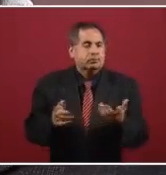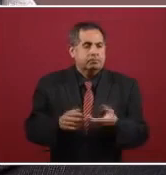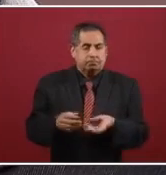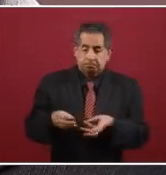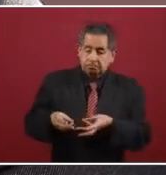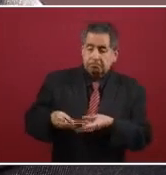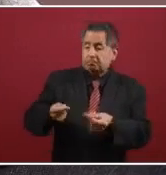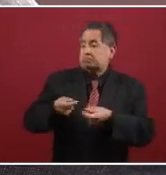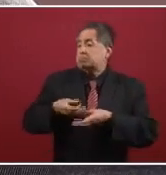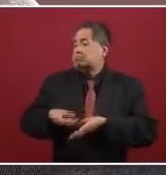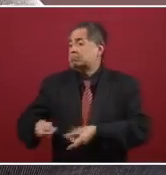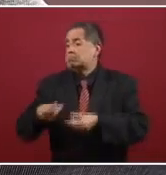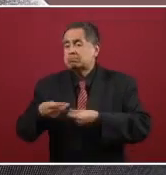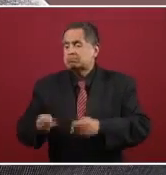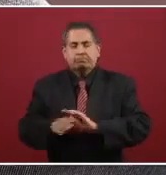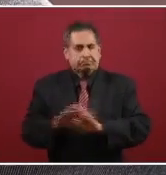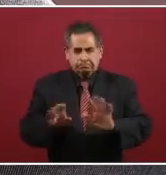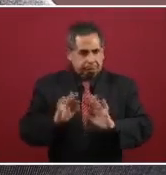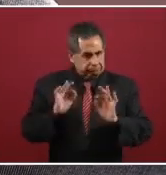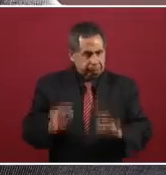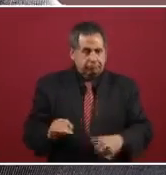gastos superfluos,